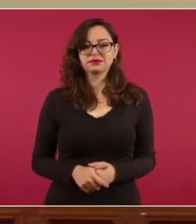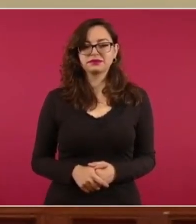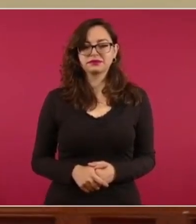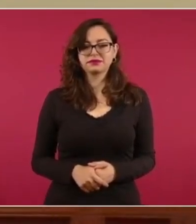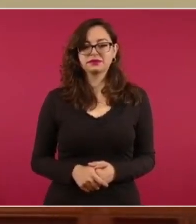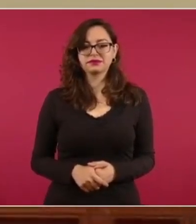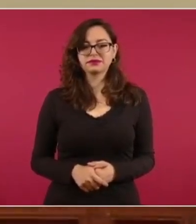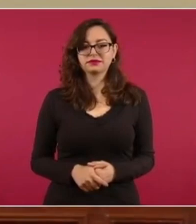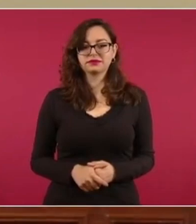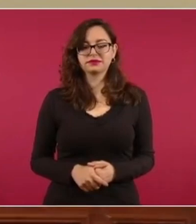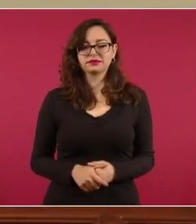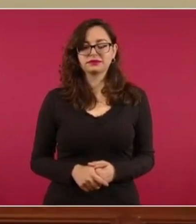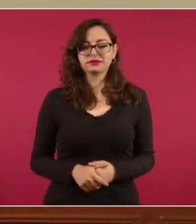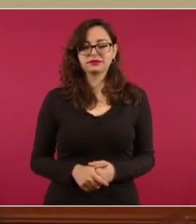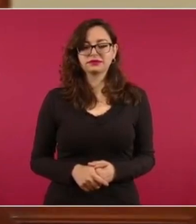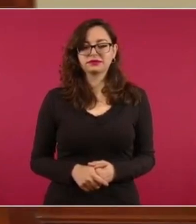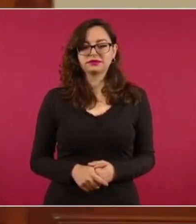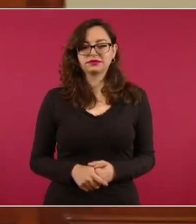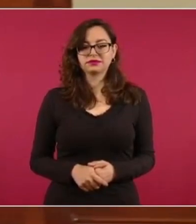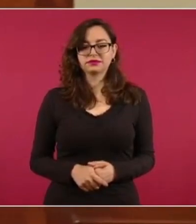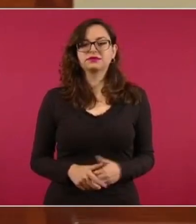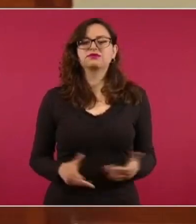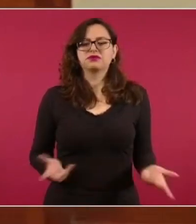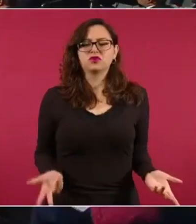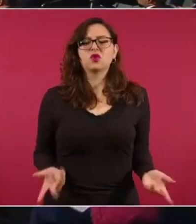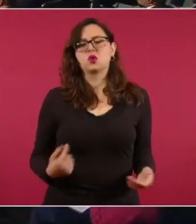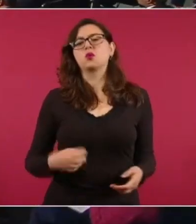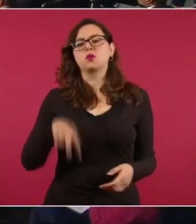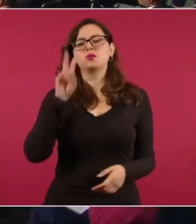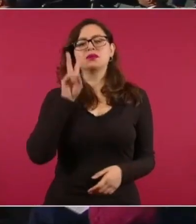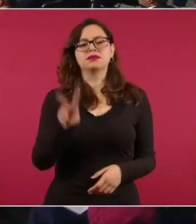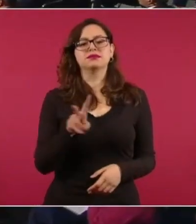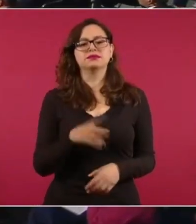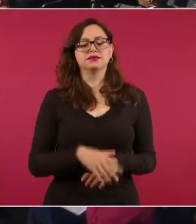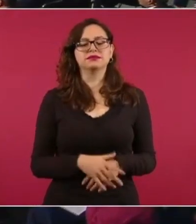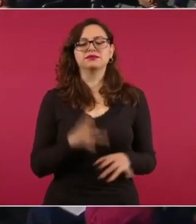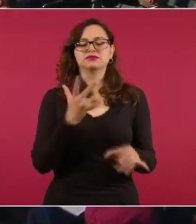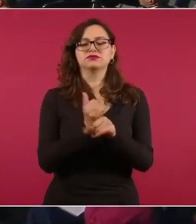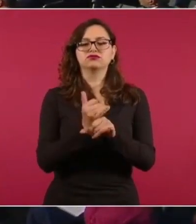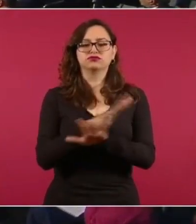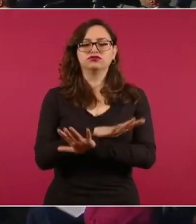Sí, pero vi una información.